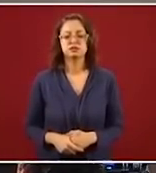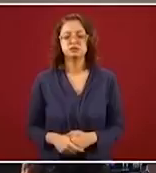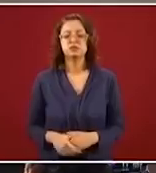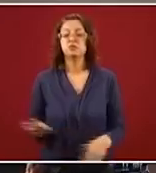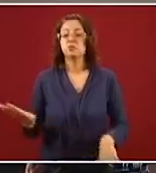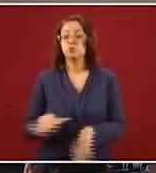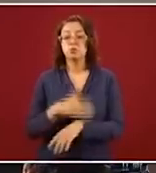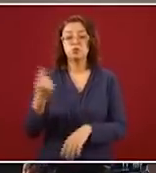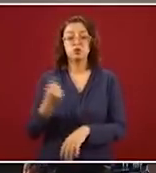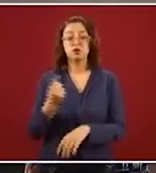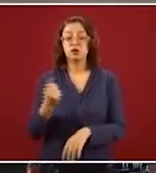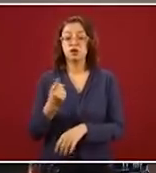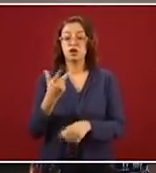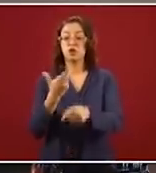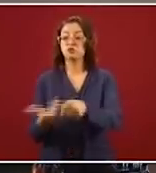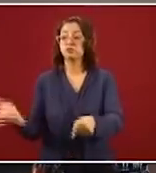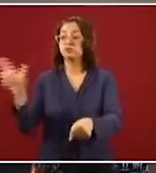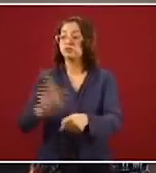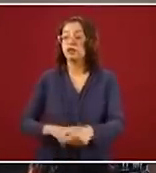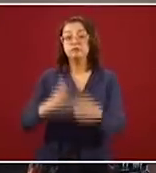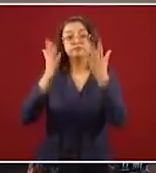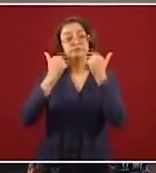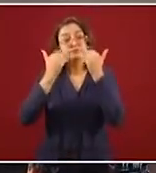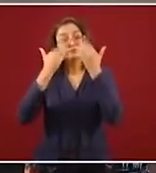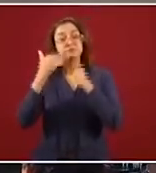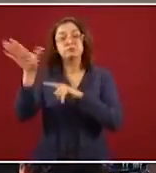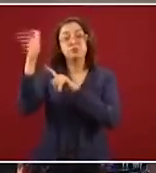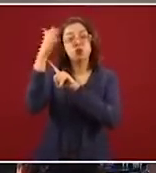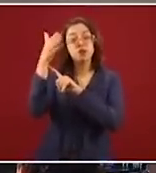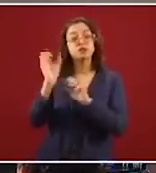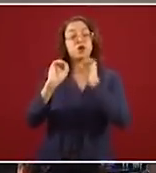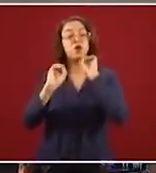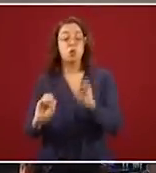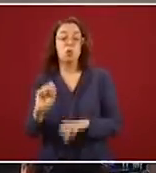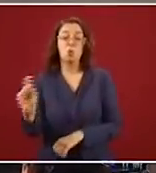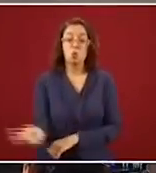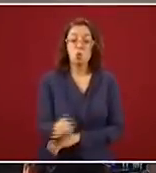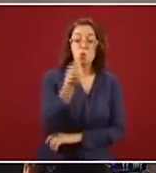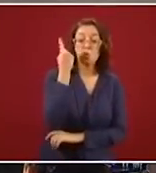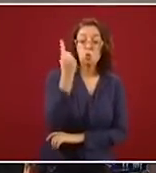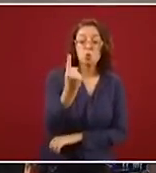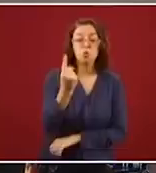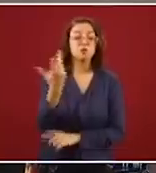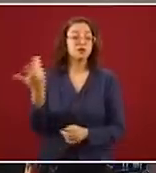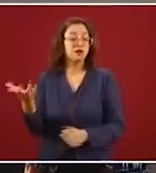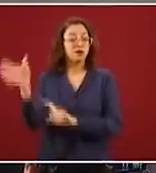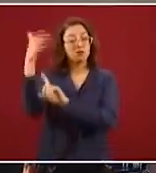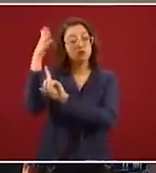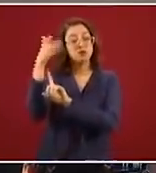que no tienen ambulancia o tienen una. Estoy hablando del medio rural.